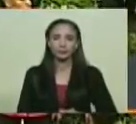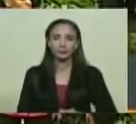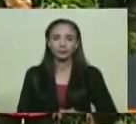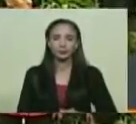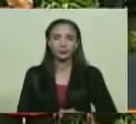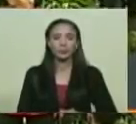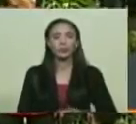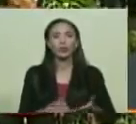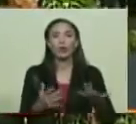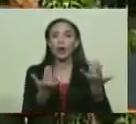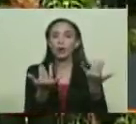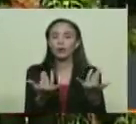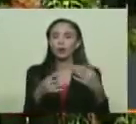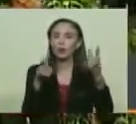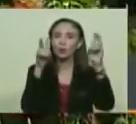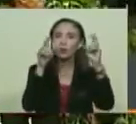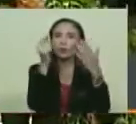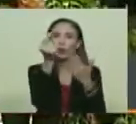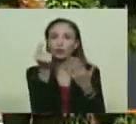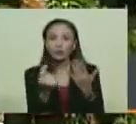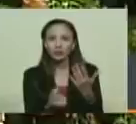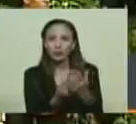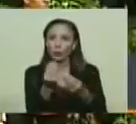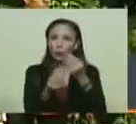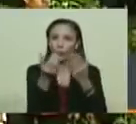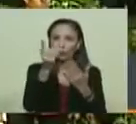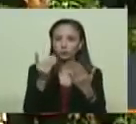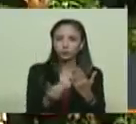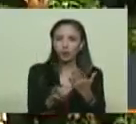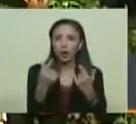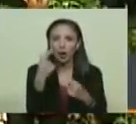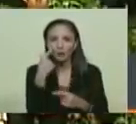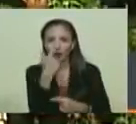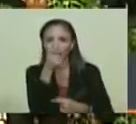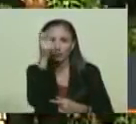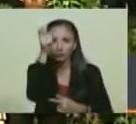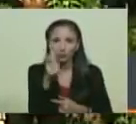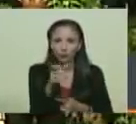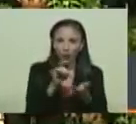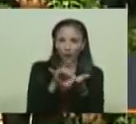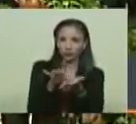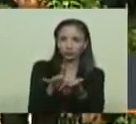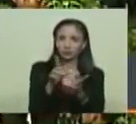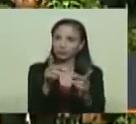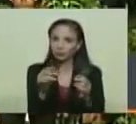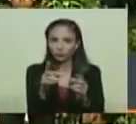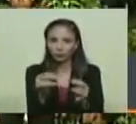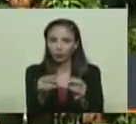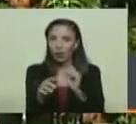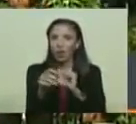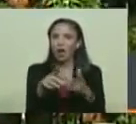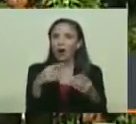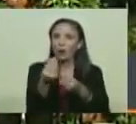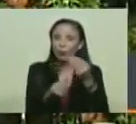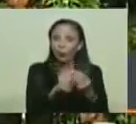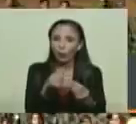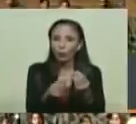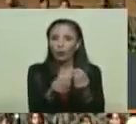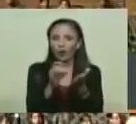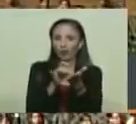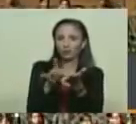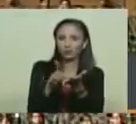En el nuevo modelo, la policía no criminaliza a los pueblos ni emprende acciones que los